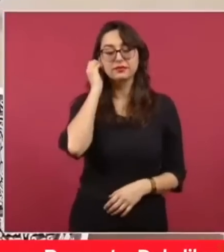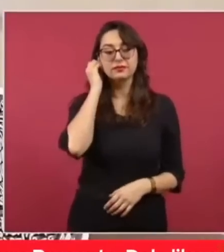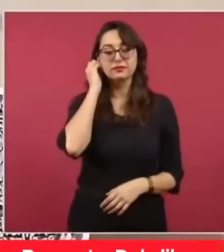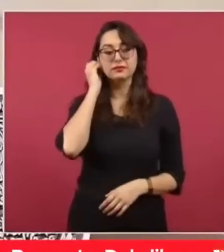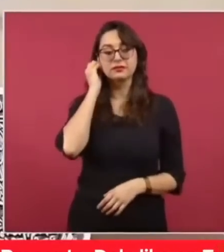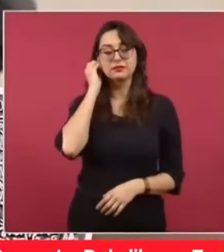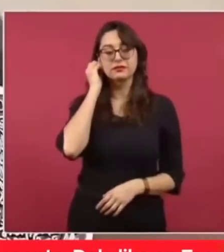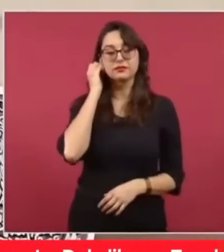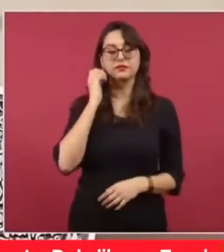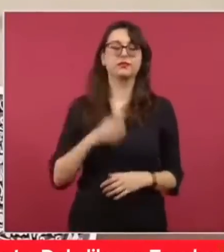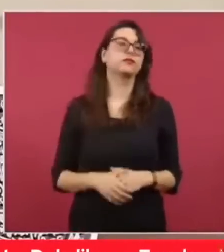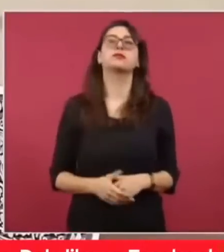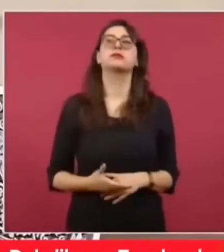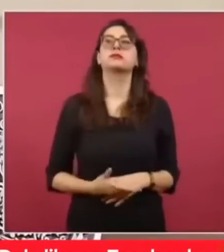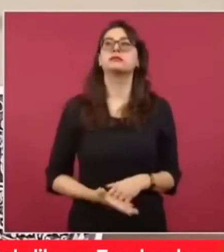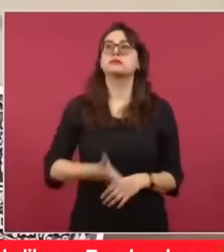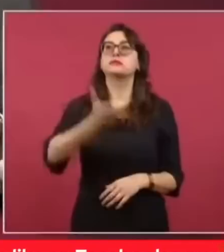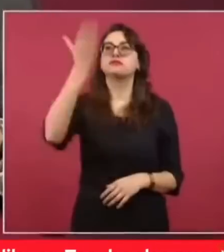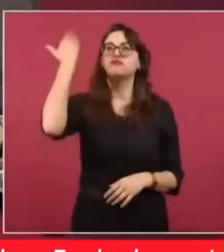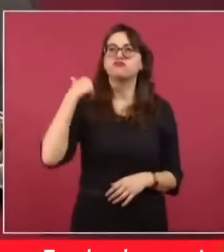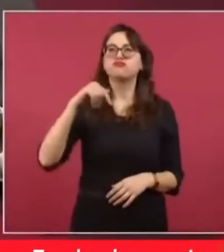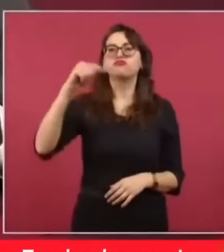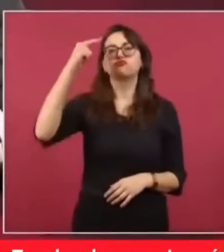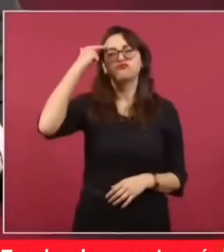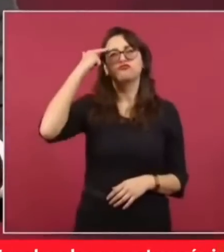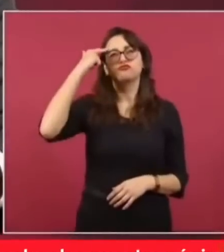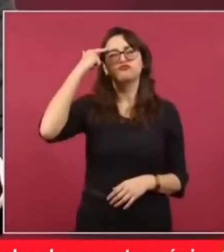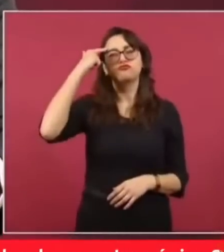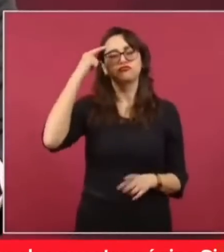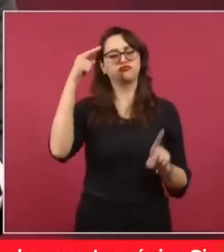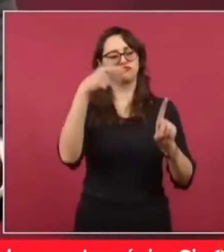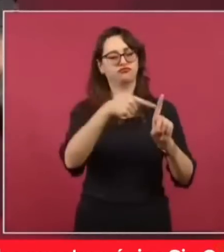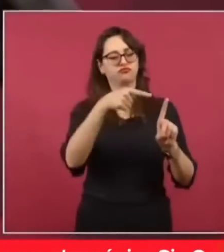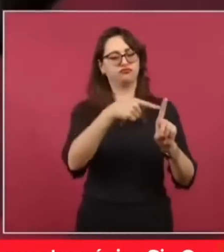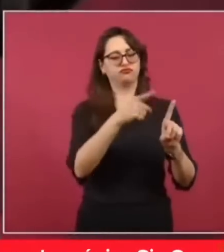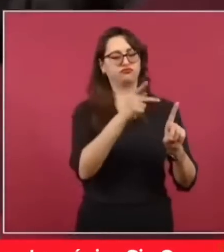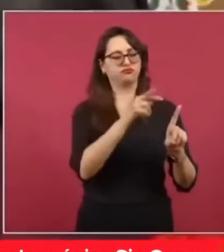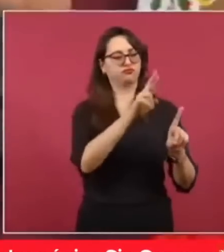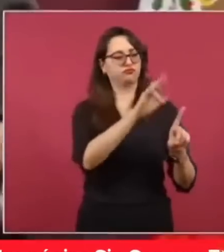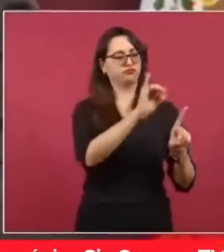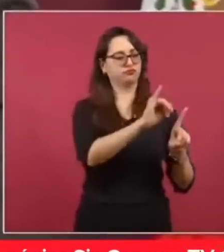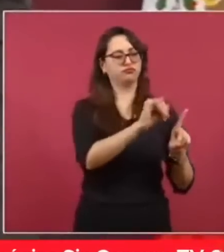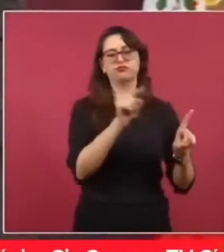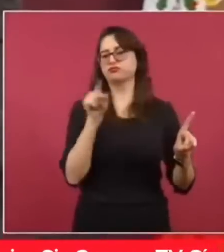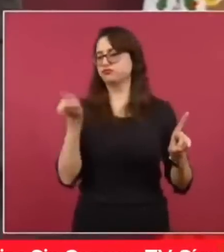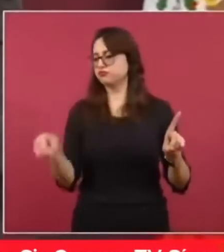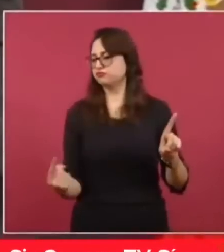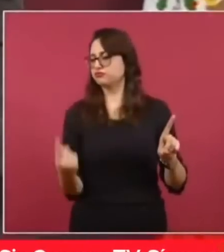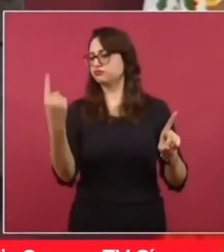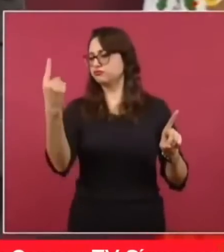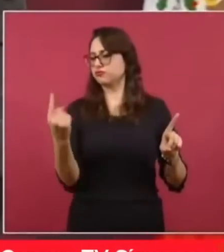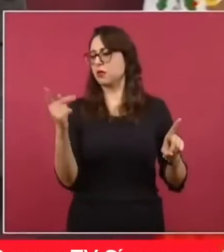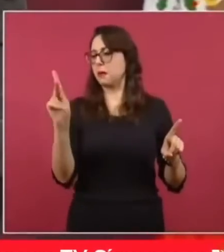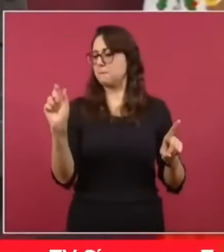está un priista y está un panista. ¿Cuál es la diferencia?